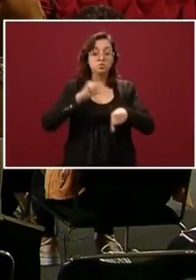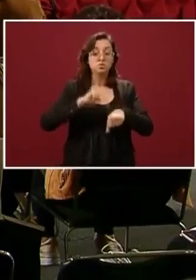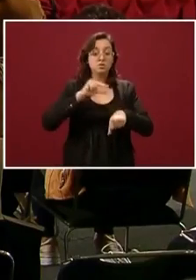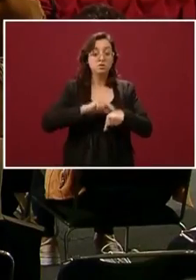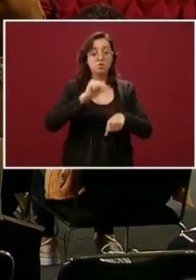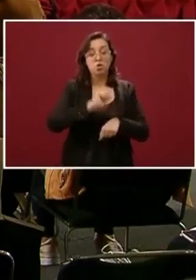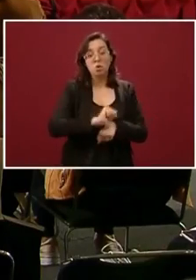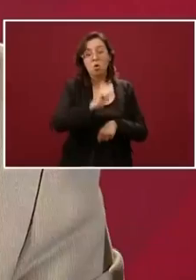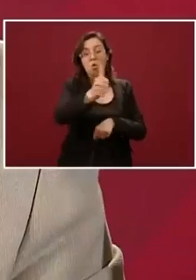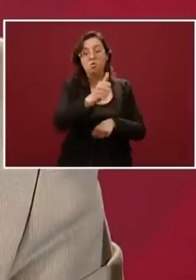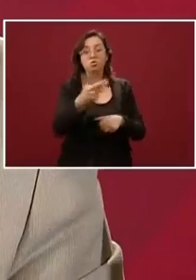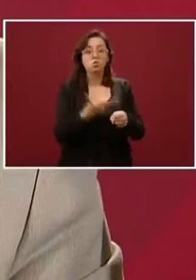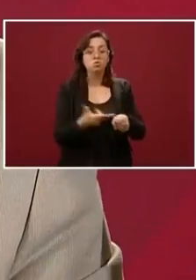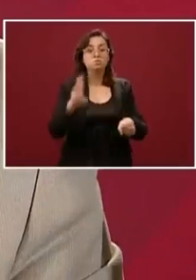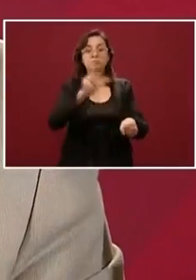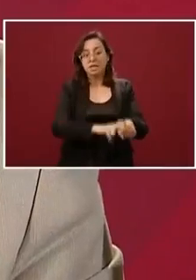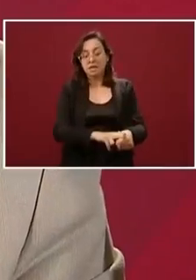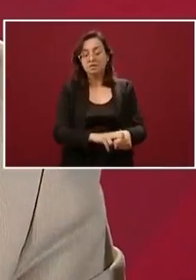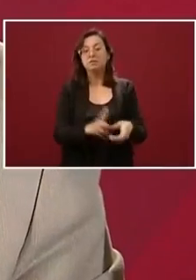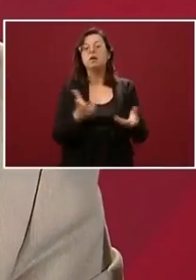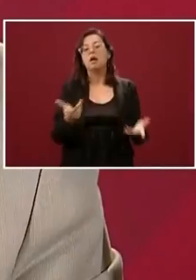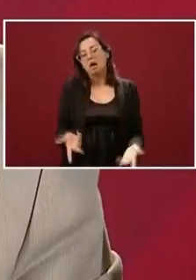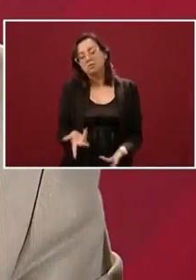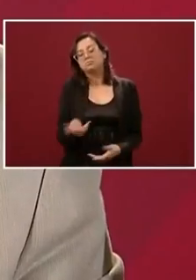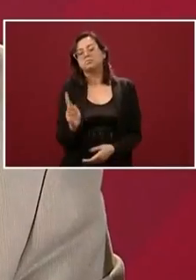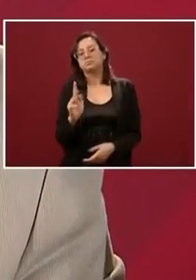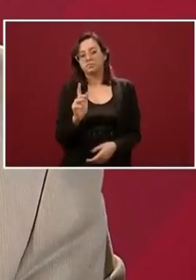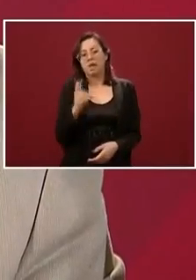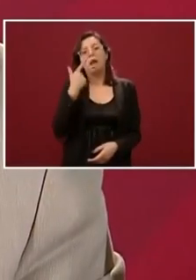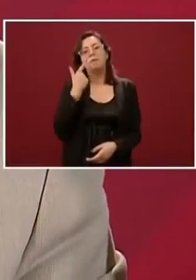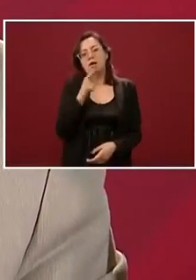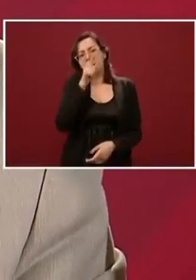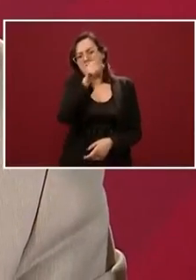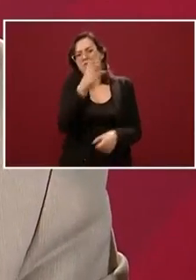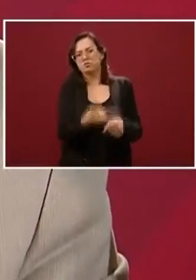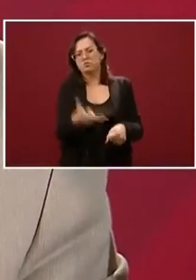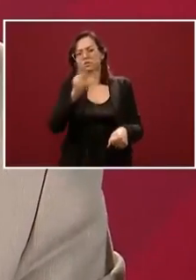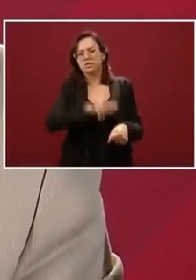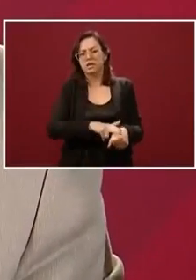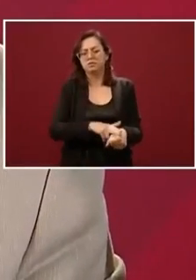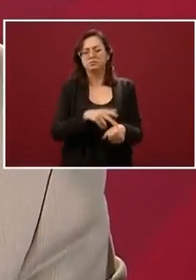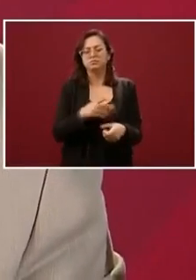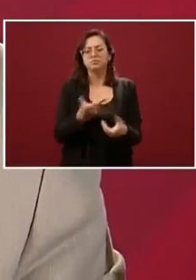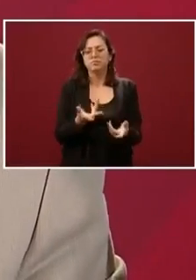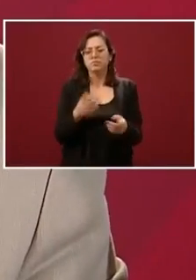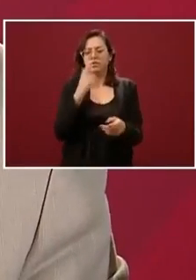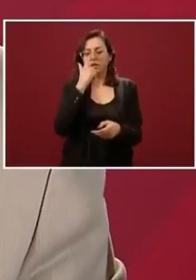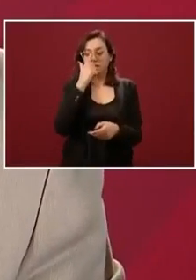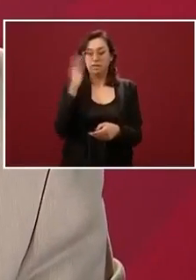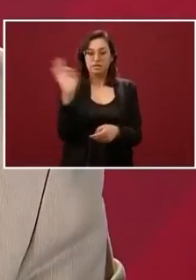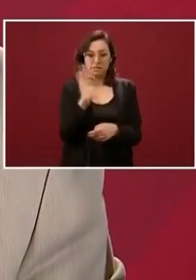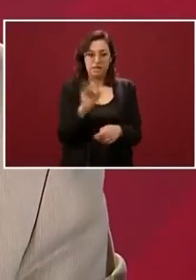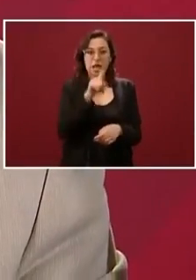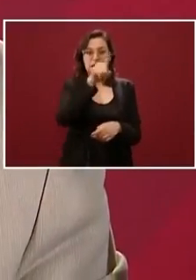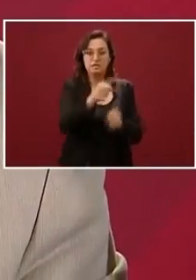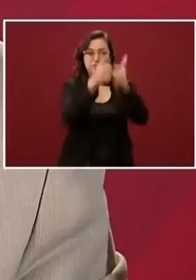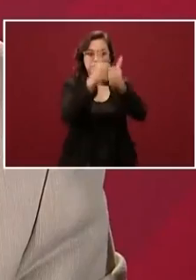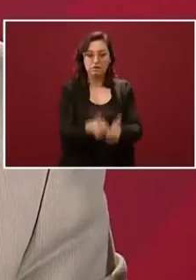otra unidad y que posiblemente, es lo que se está investigando, pudiera haber permanecido algunas horas en esta